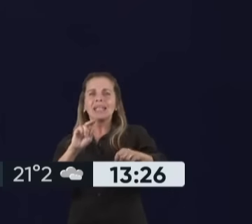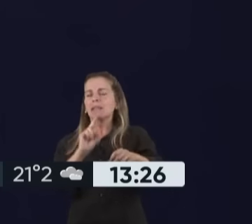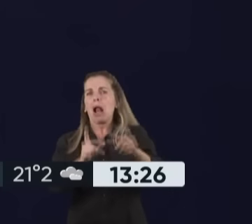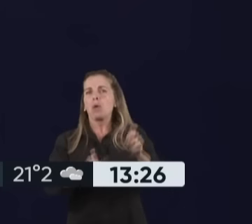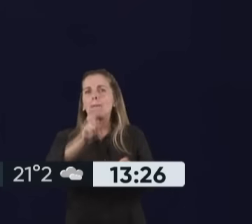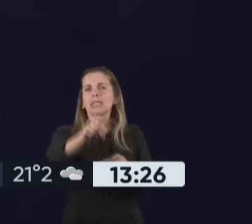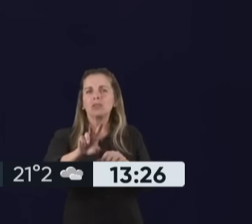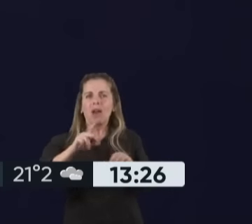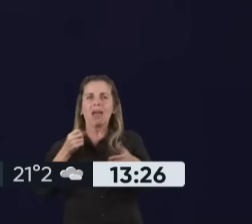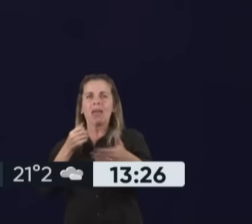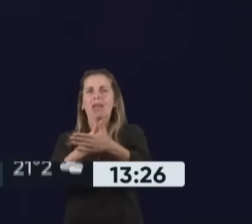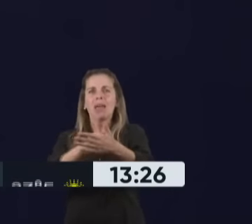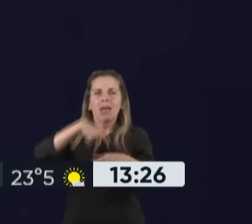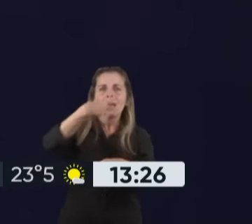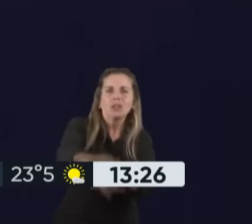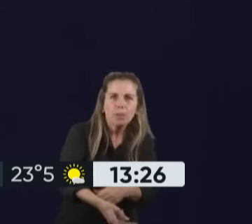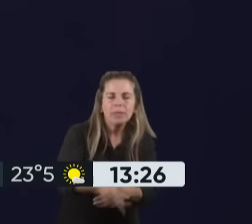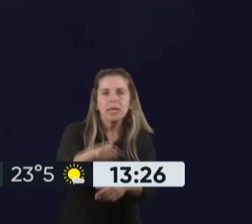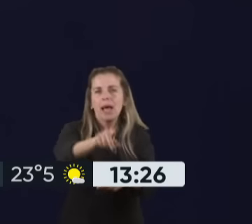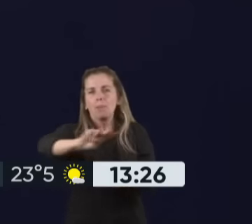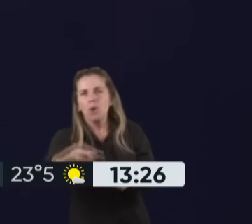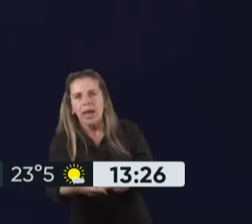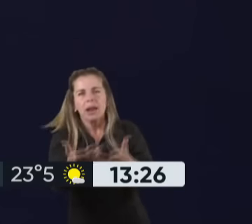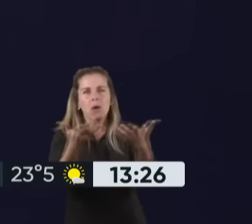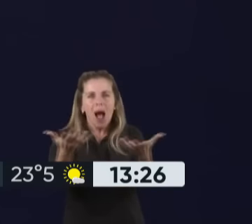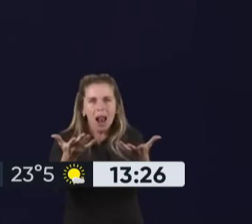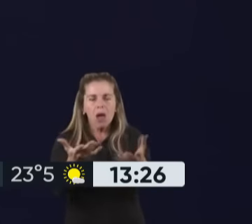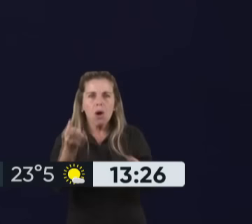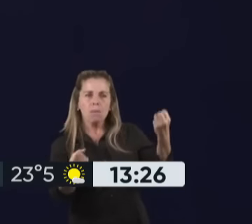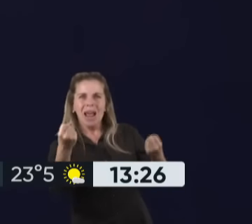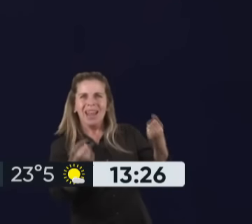cualquier falta que estás cometiendo al manejar la